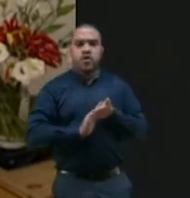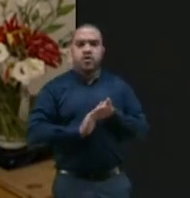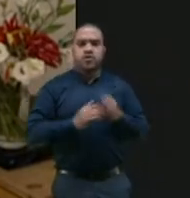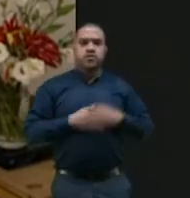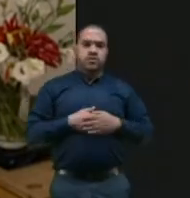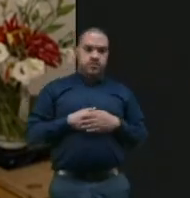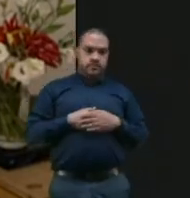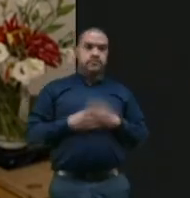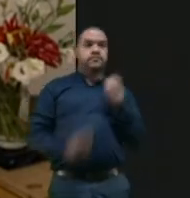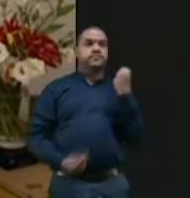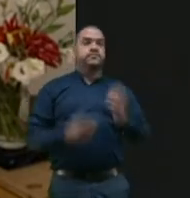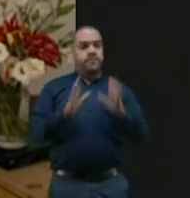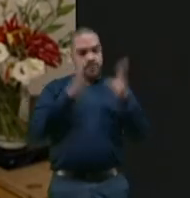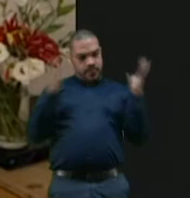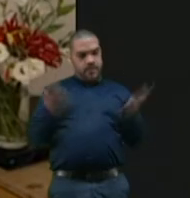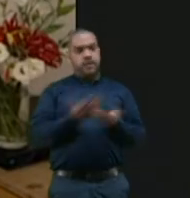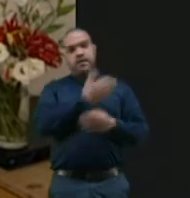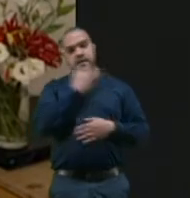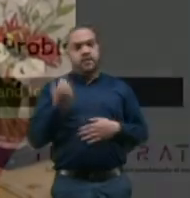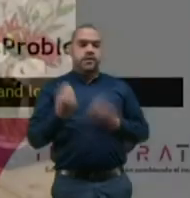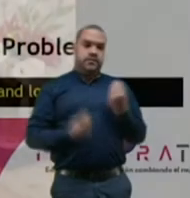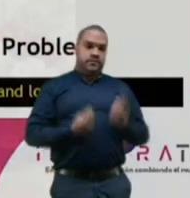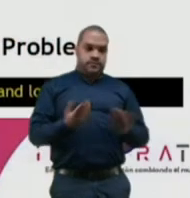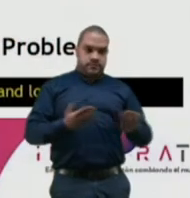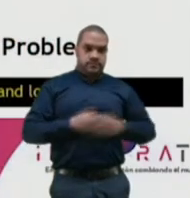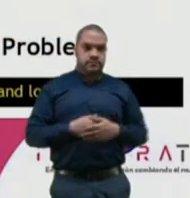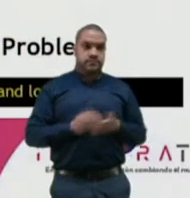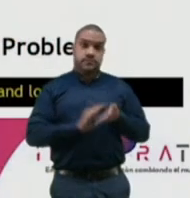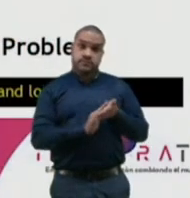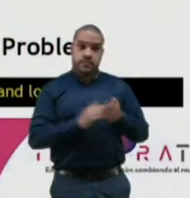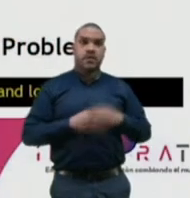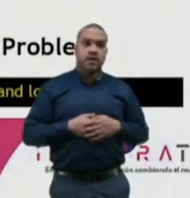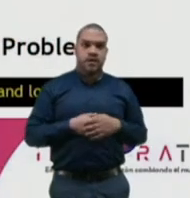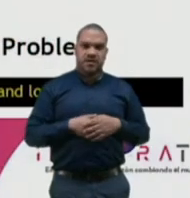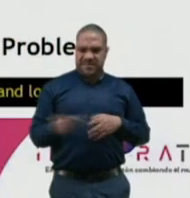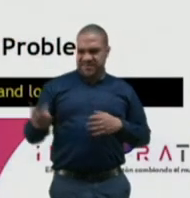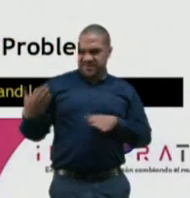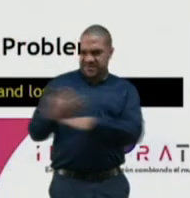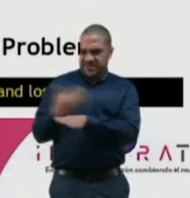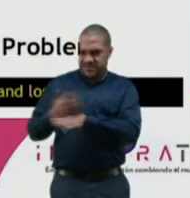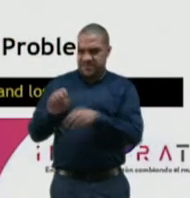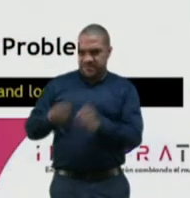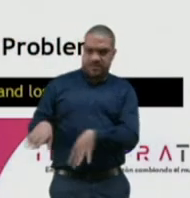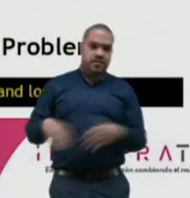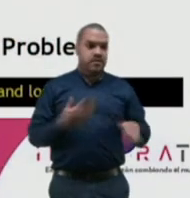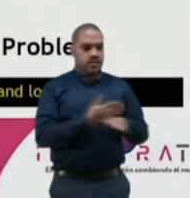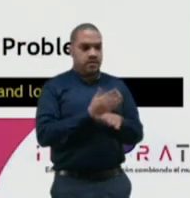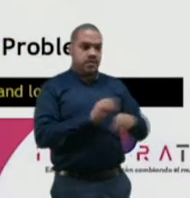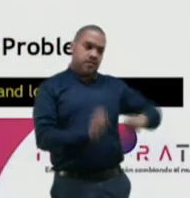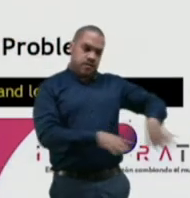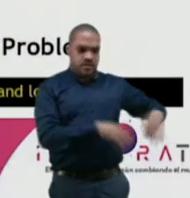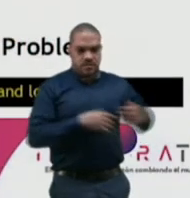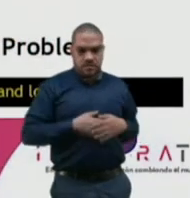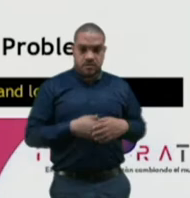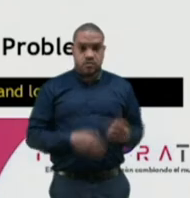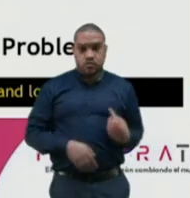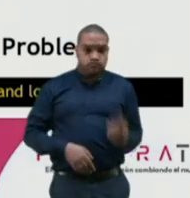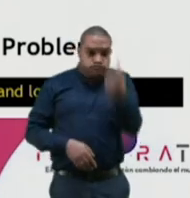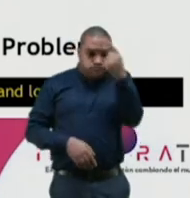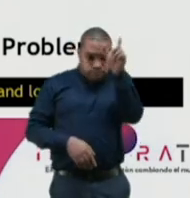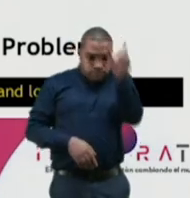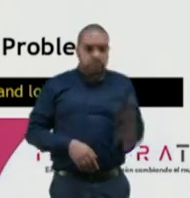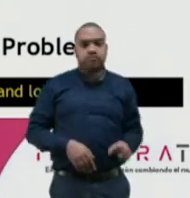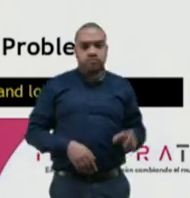mejor lugar si ustedes lo solucionan. Y luego pregúntenme, ¿quién tiene este problema en este momento? Si ustedes son la única persona en el planeta que tiene este